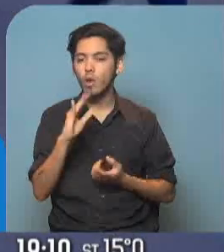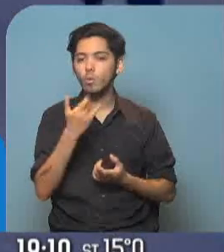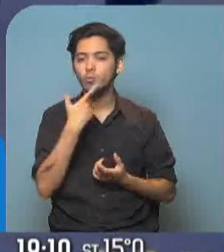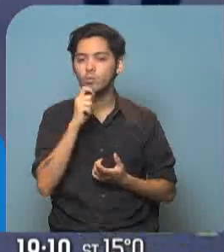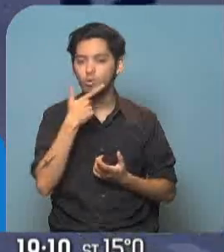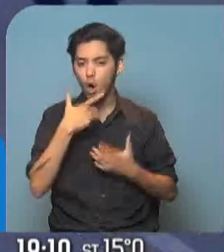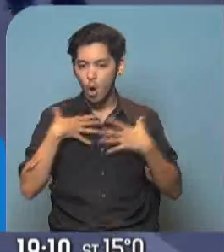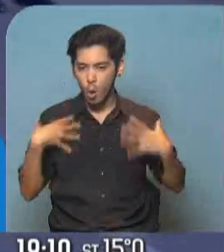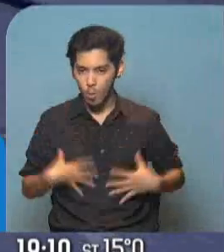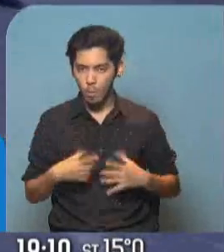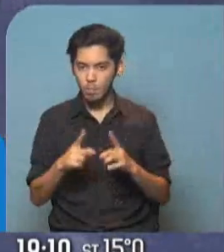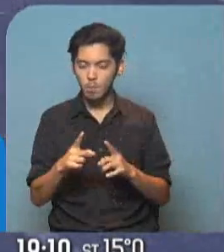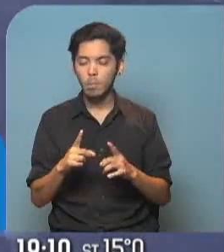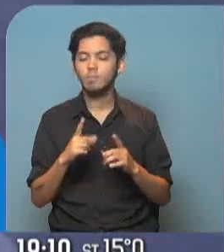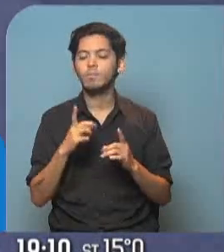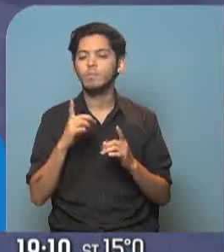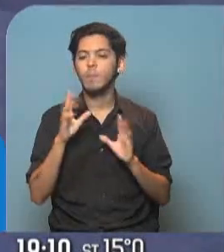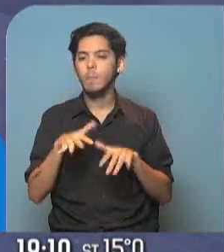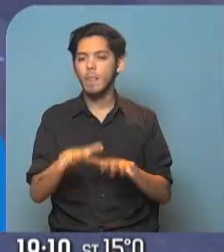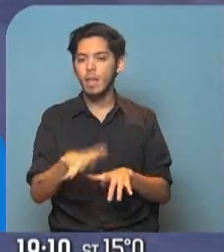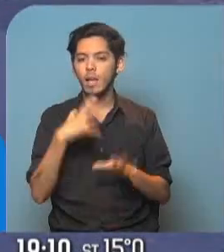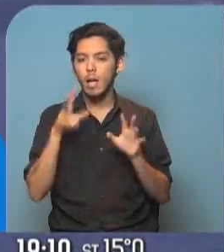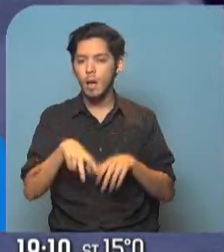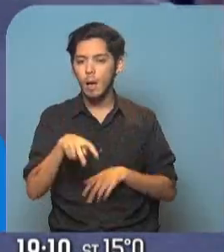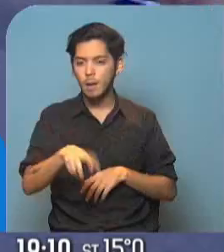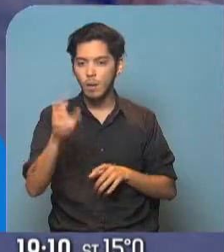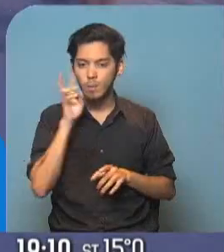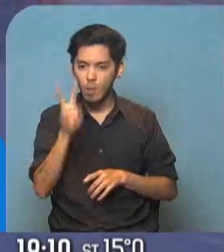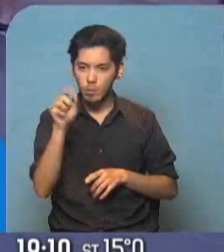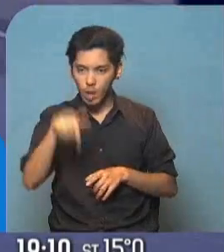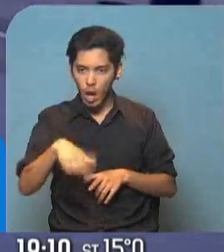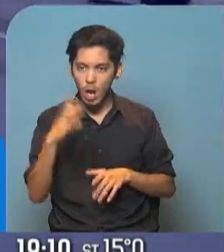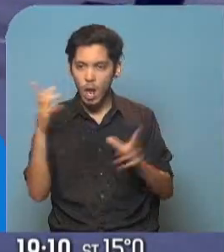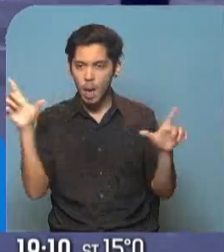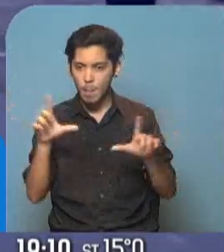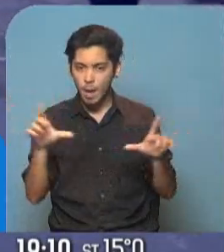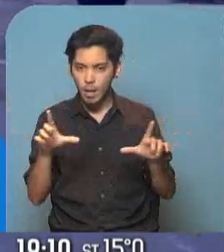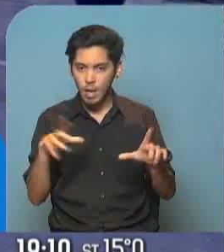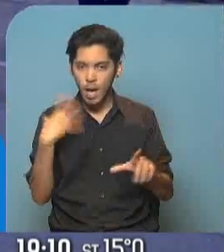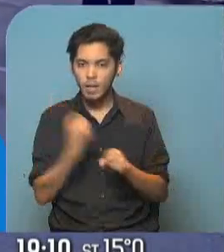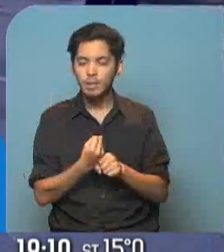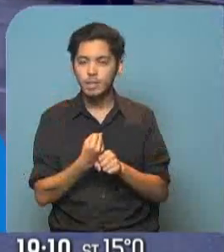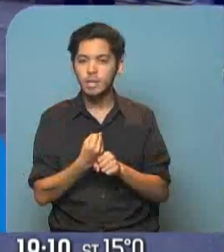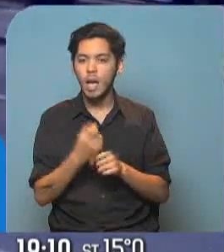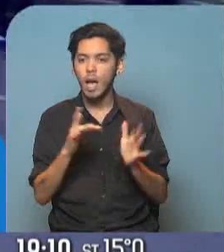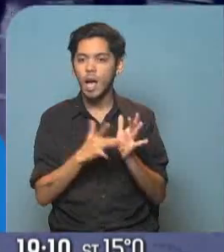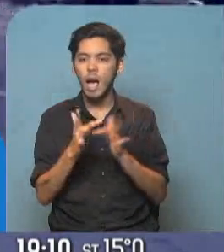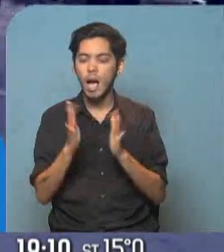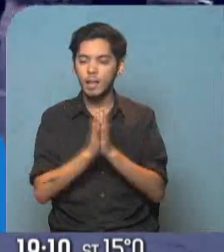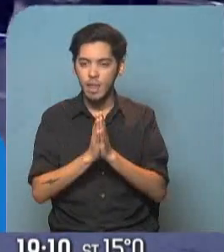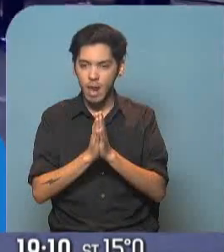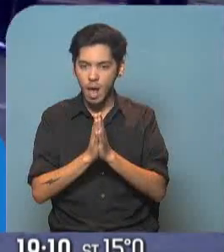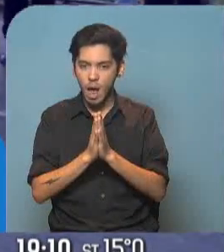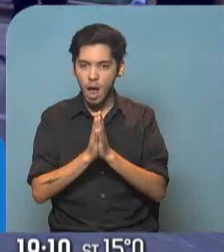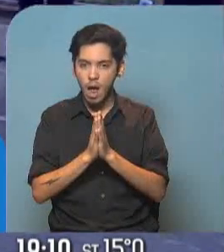Luego toda la comitiva se desplazó a pie, caminando, como lo estamos viendo allí en estas imágenes, hacia la Catedral Metropolitana para